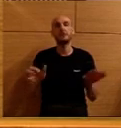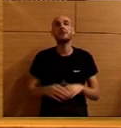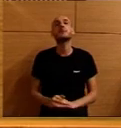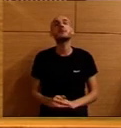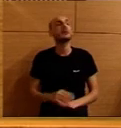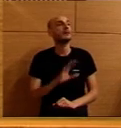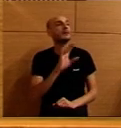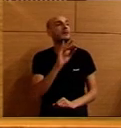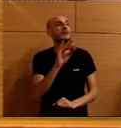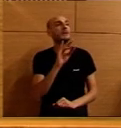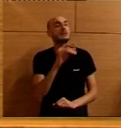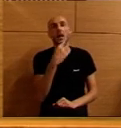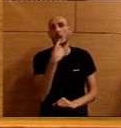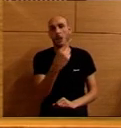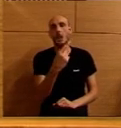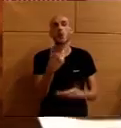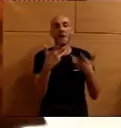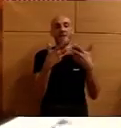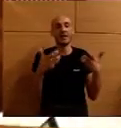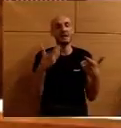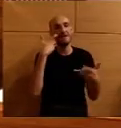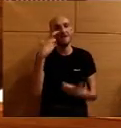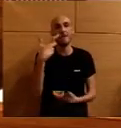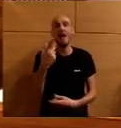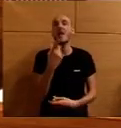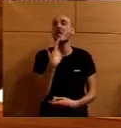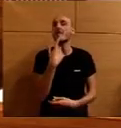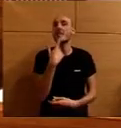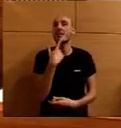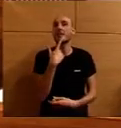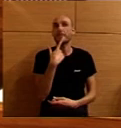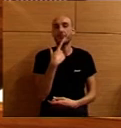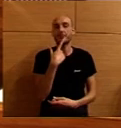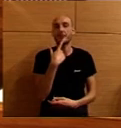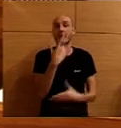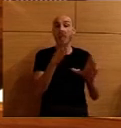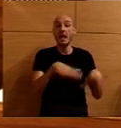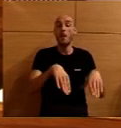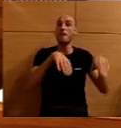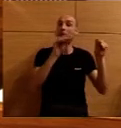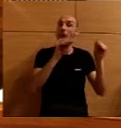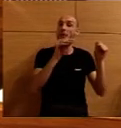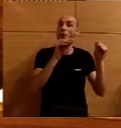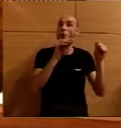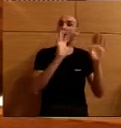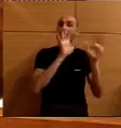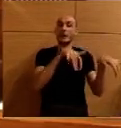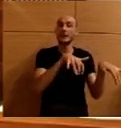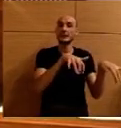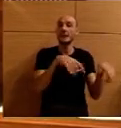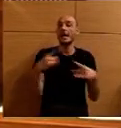de Sidonio Apolinar. Dice, en el Palacio Leones, en el Campamento Liebres.